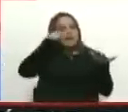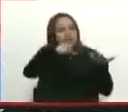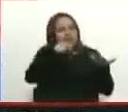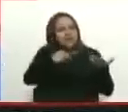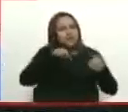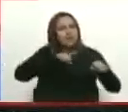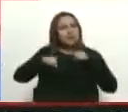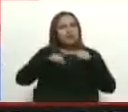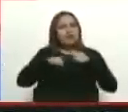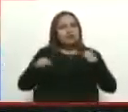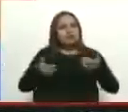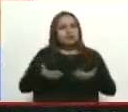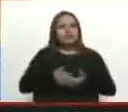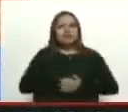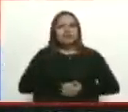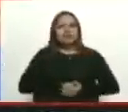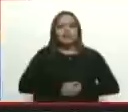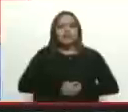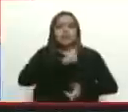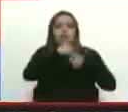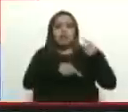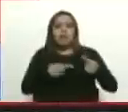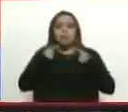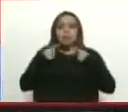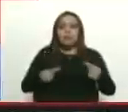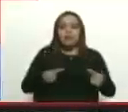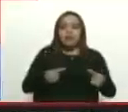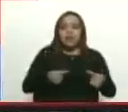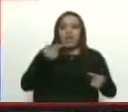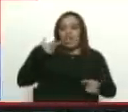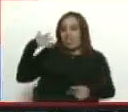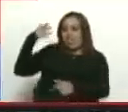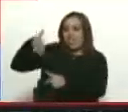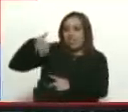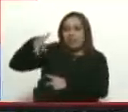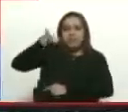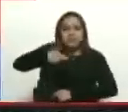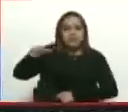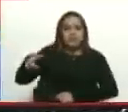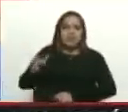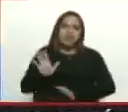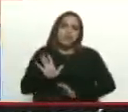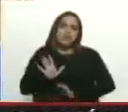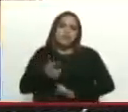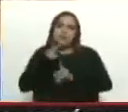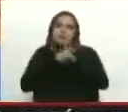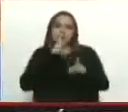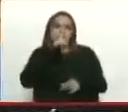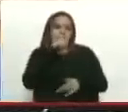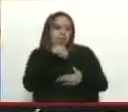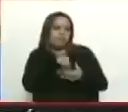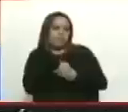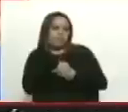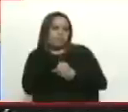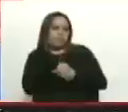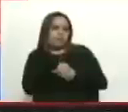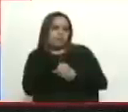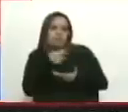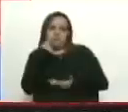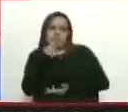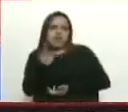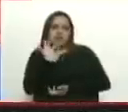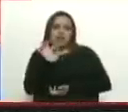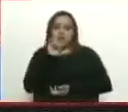ese movimiento. Después que fracasaron recibieron las críticas, pero ninguno de ellos mientras estaba ocurriendo dijeron